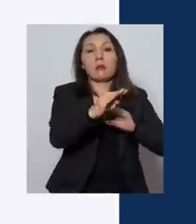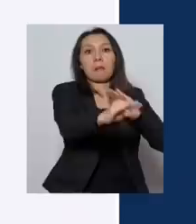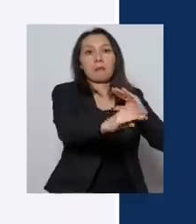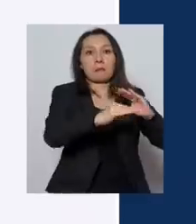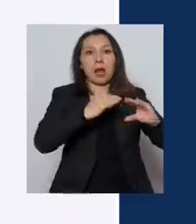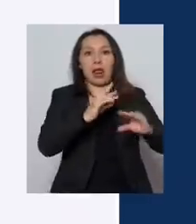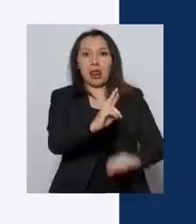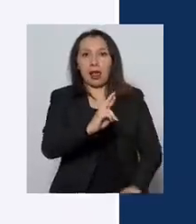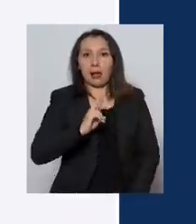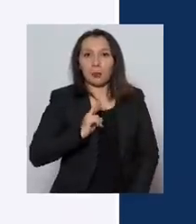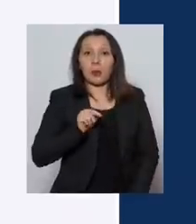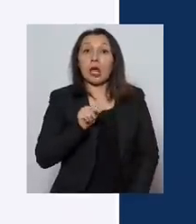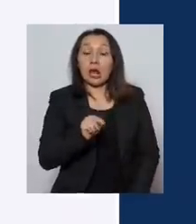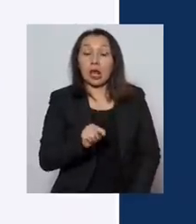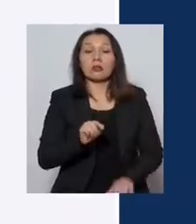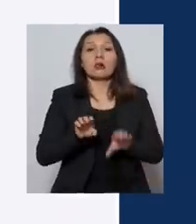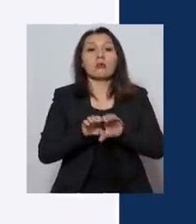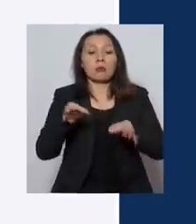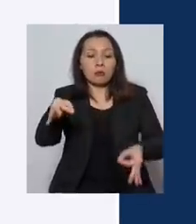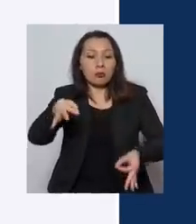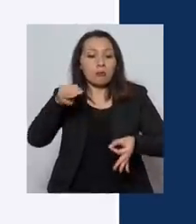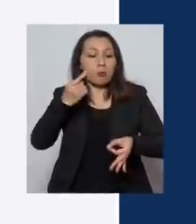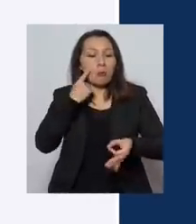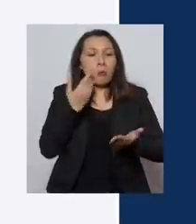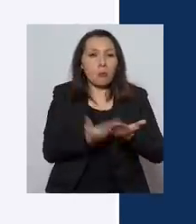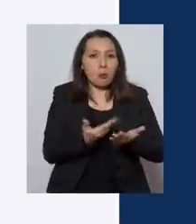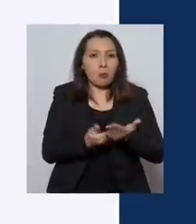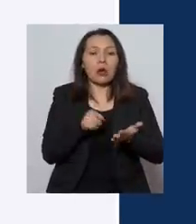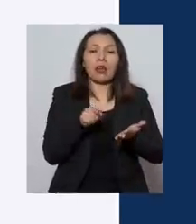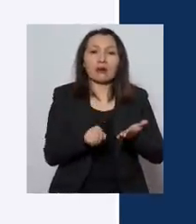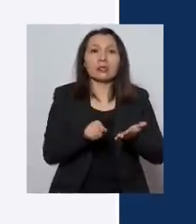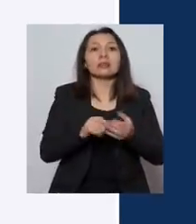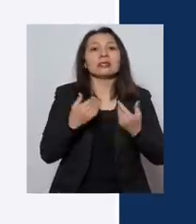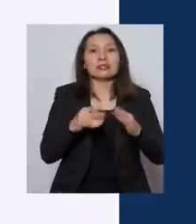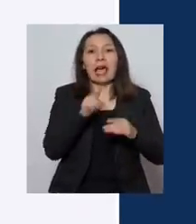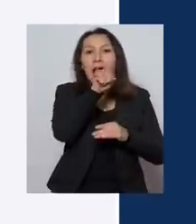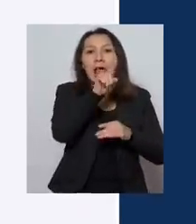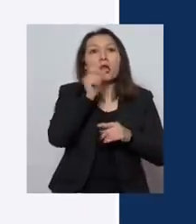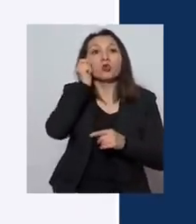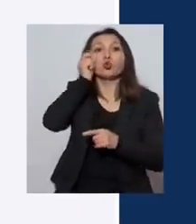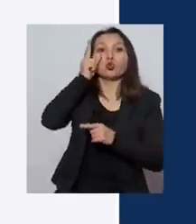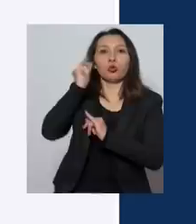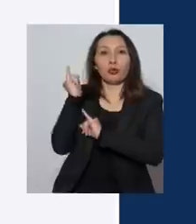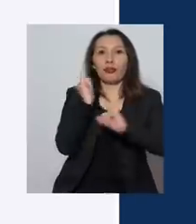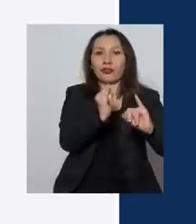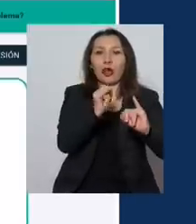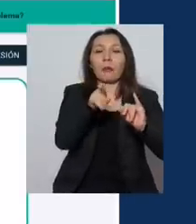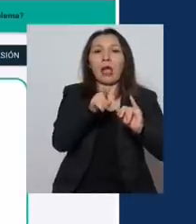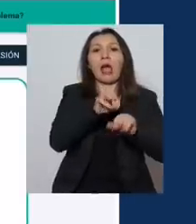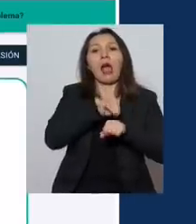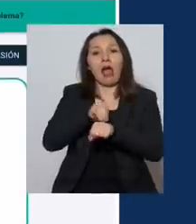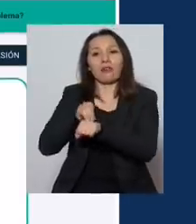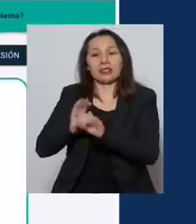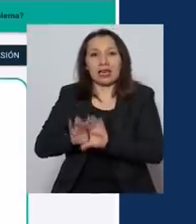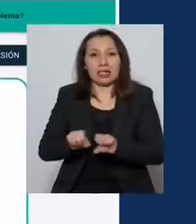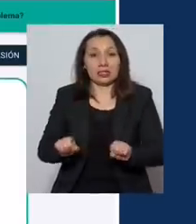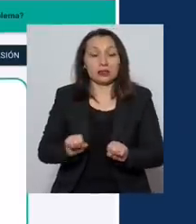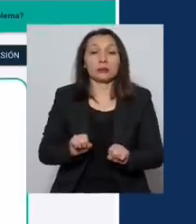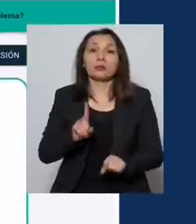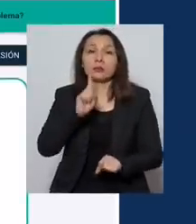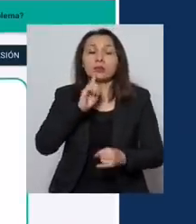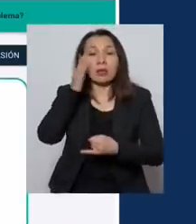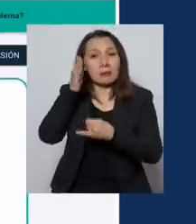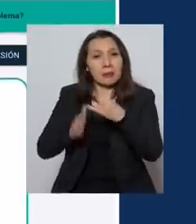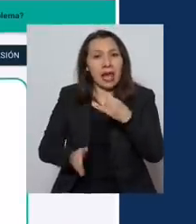donde podrán obtener un comprobante y que da cuenta de que hemos recibido su información y que ésta será analizada. Tenemos